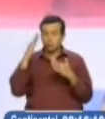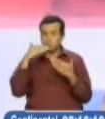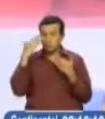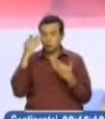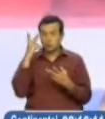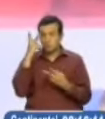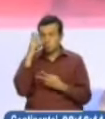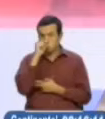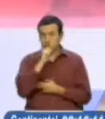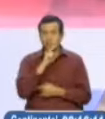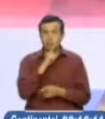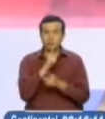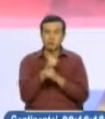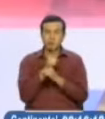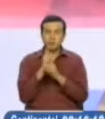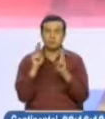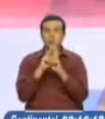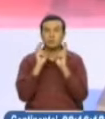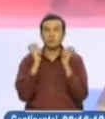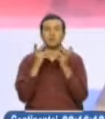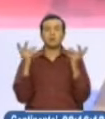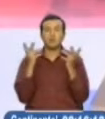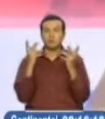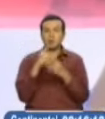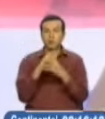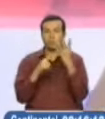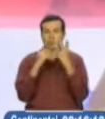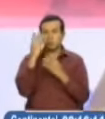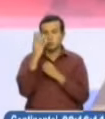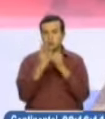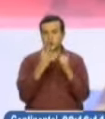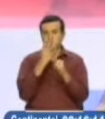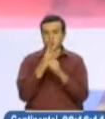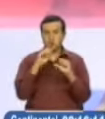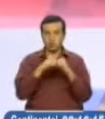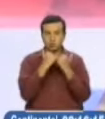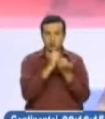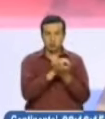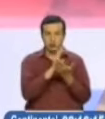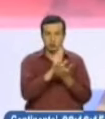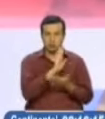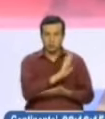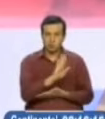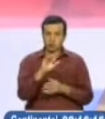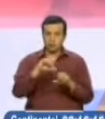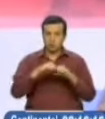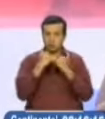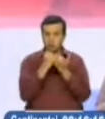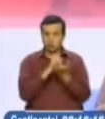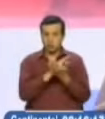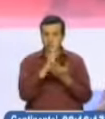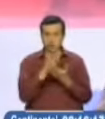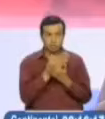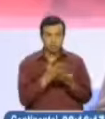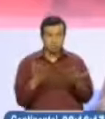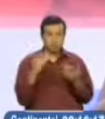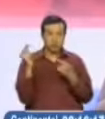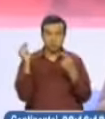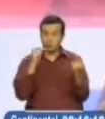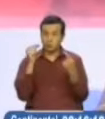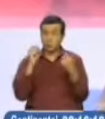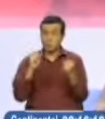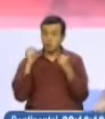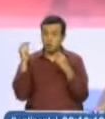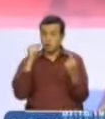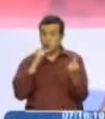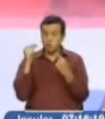bastante obvio, ¿no?, de los 4 años que vienen, va a ser el legislativo. Y en el legislativo va a haber disputas muy